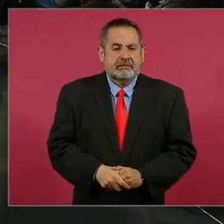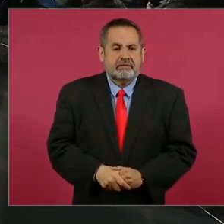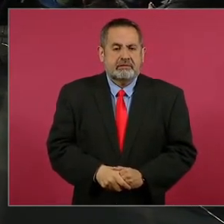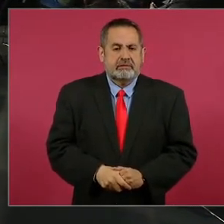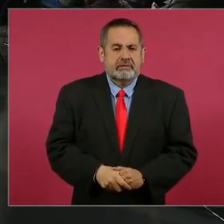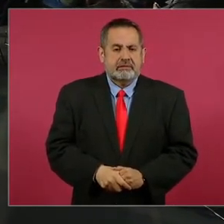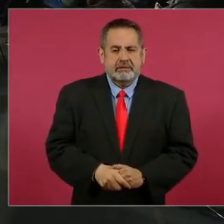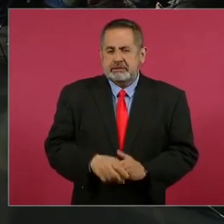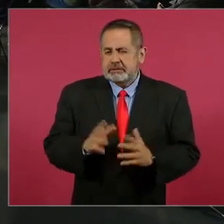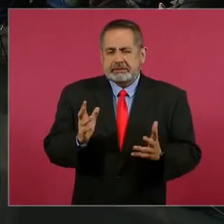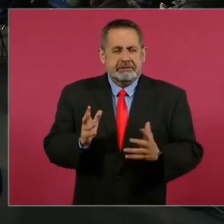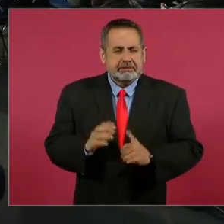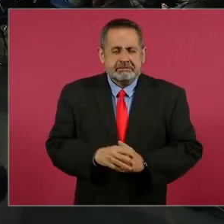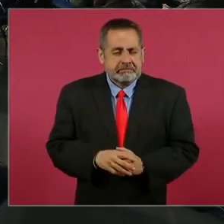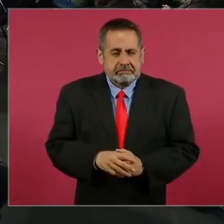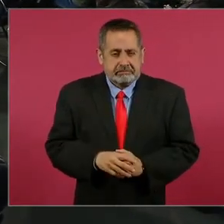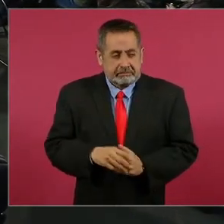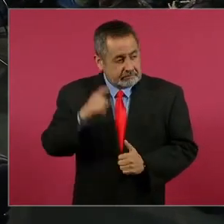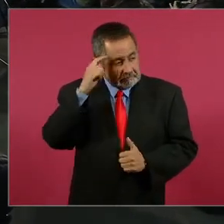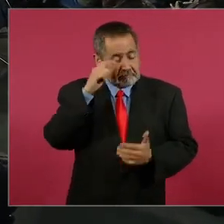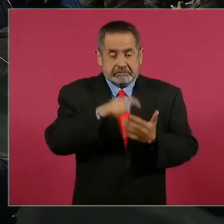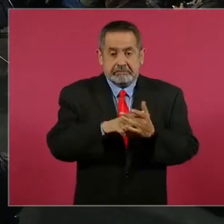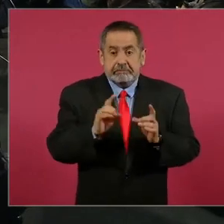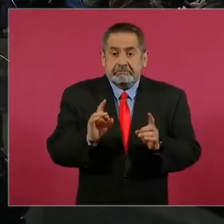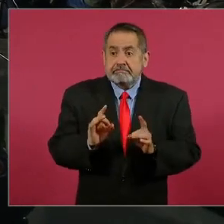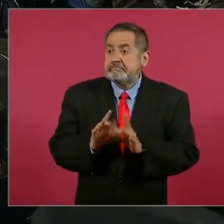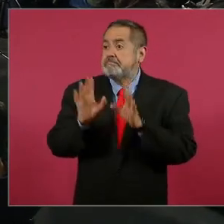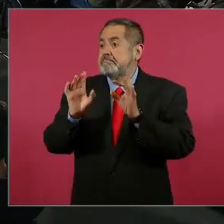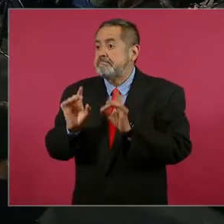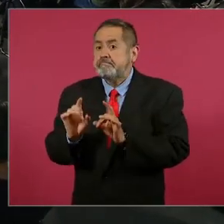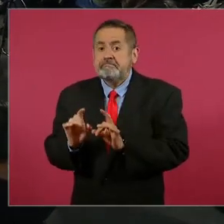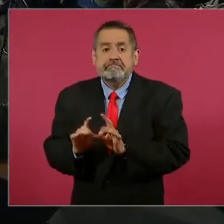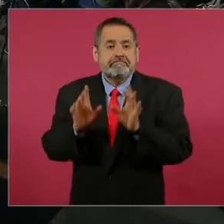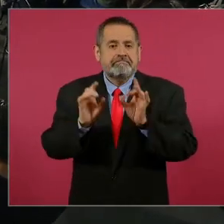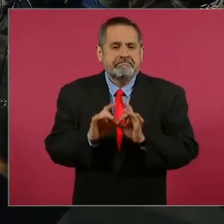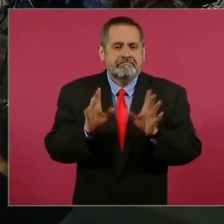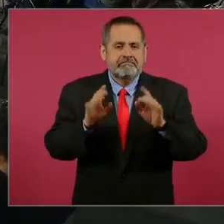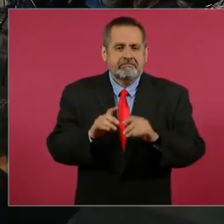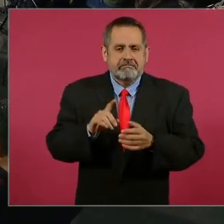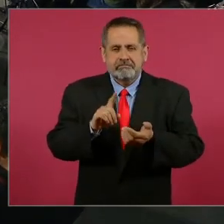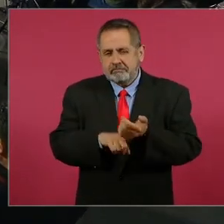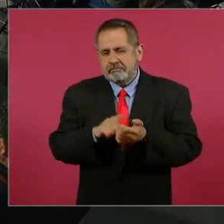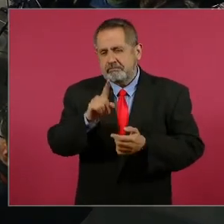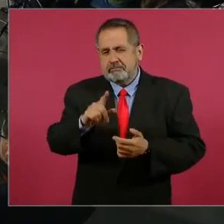pero creen que esto es espontáneo, que es un joven